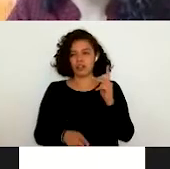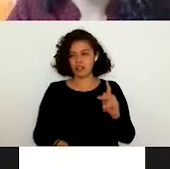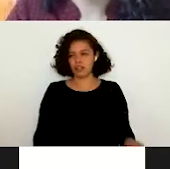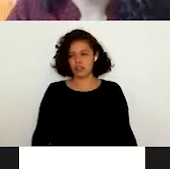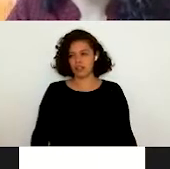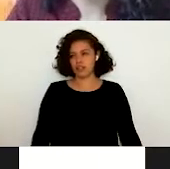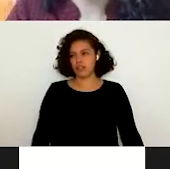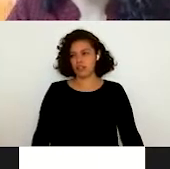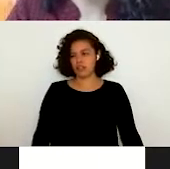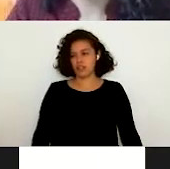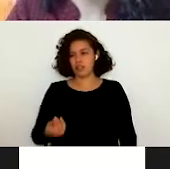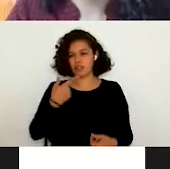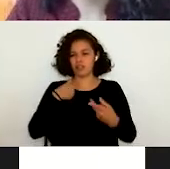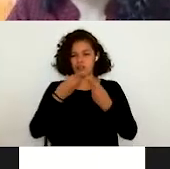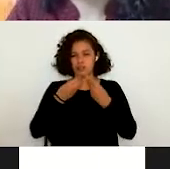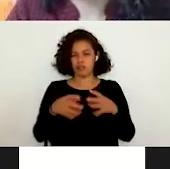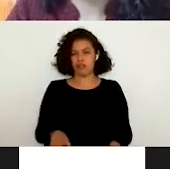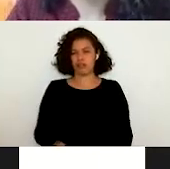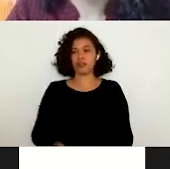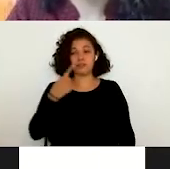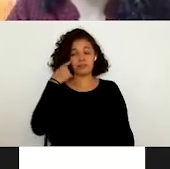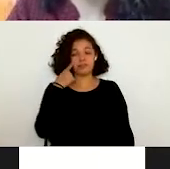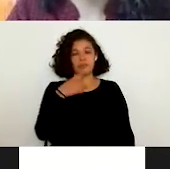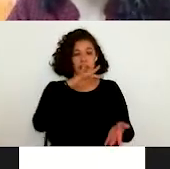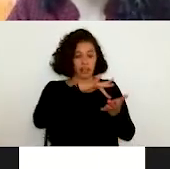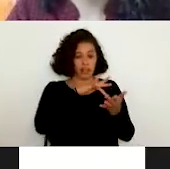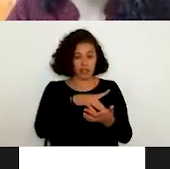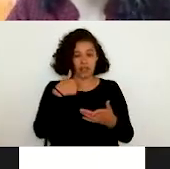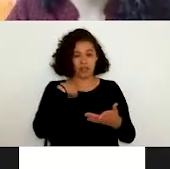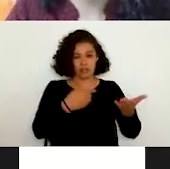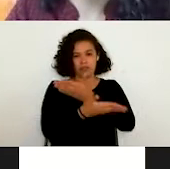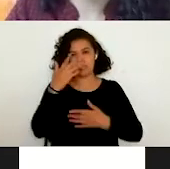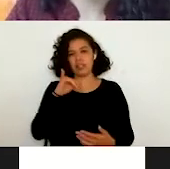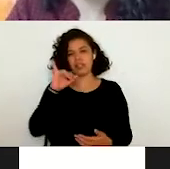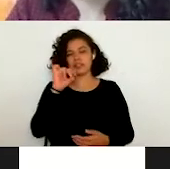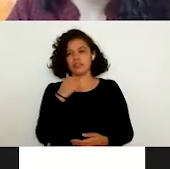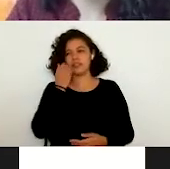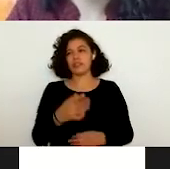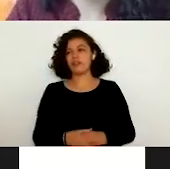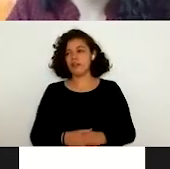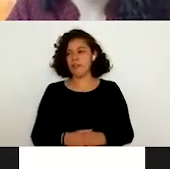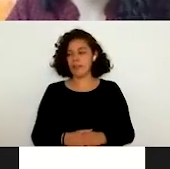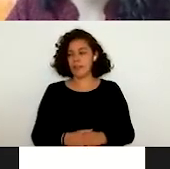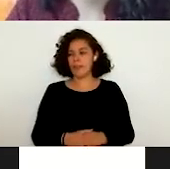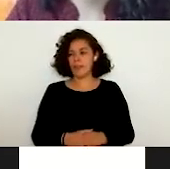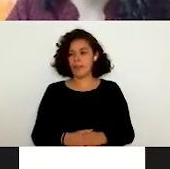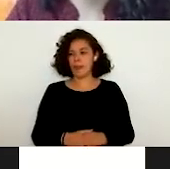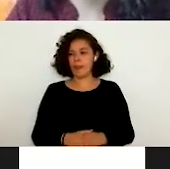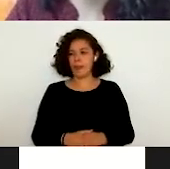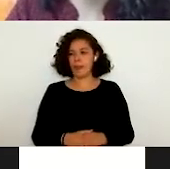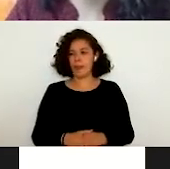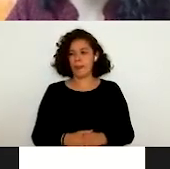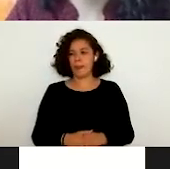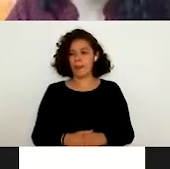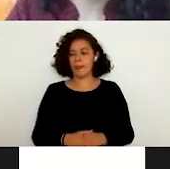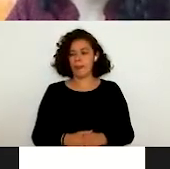algunas partecitas me perdí. Fíjate que, y gracias, yo sí quiero compartir algo y como parte de